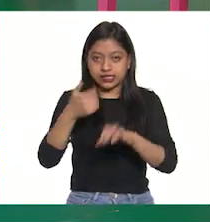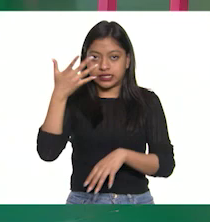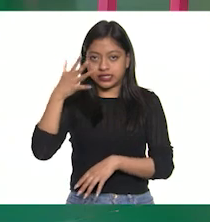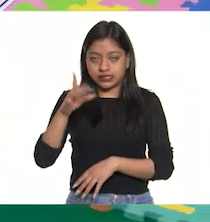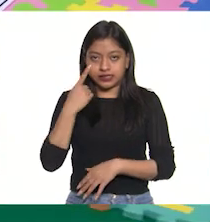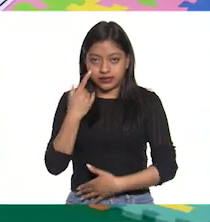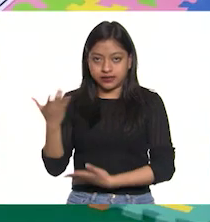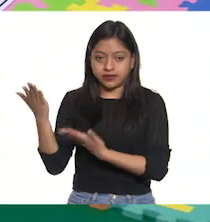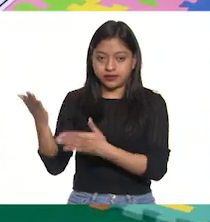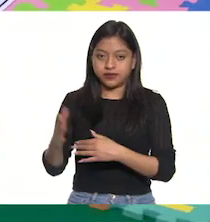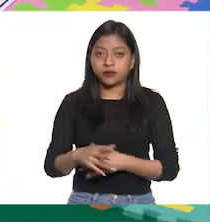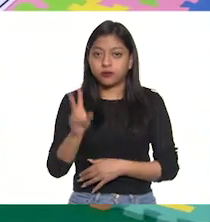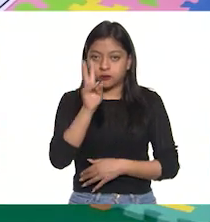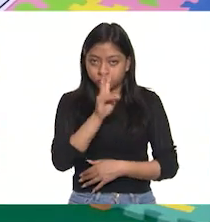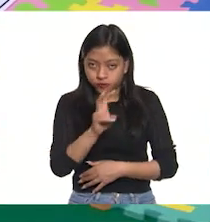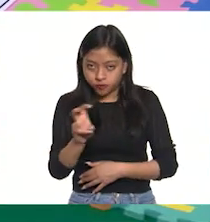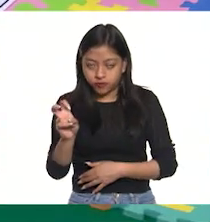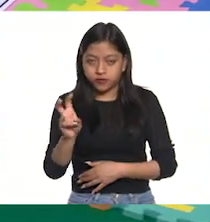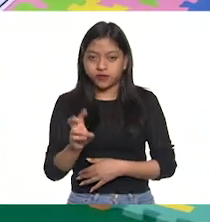200,